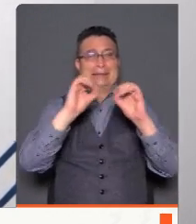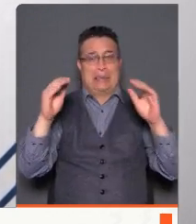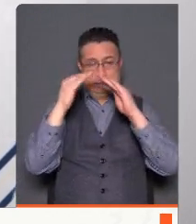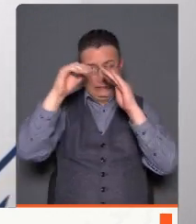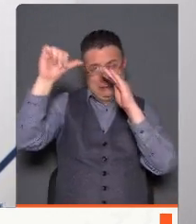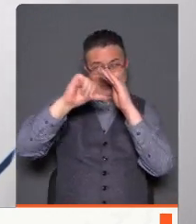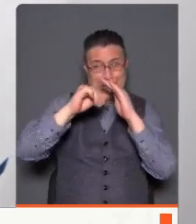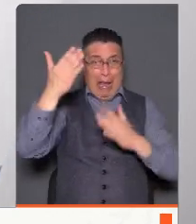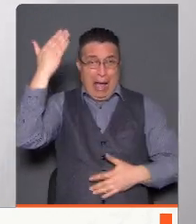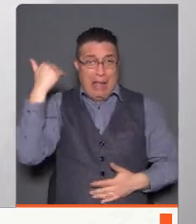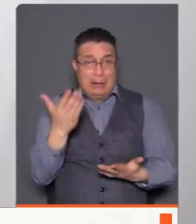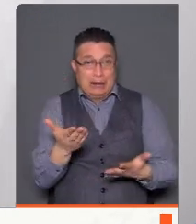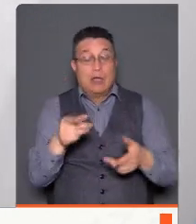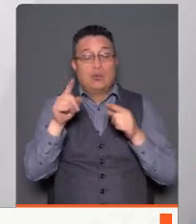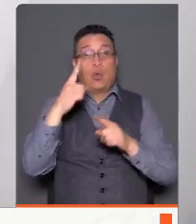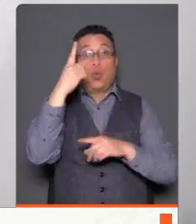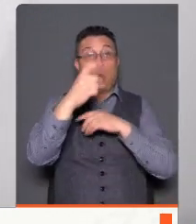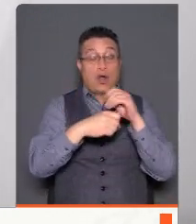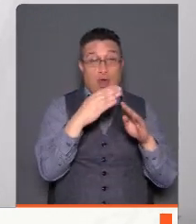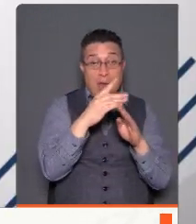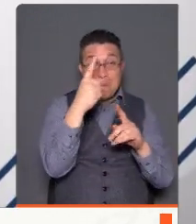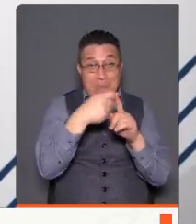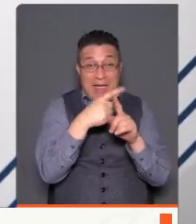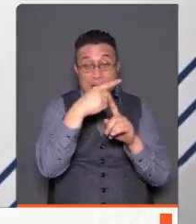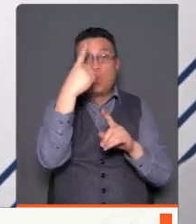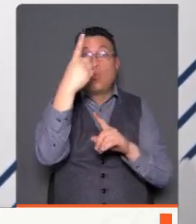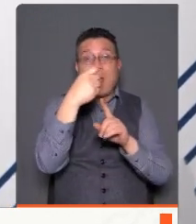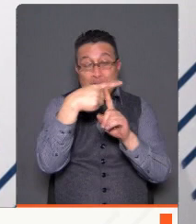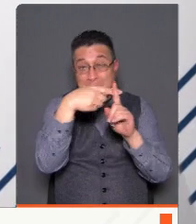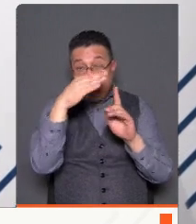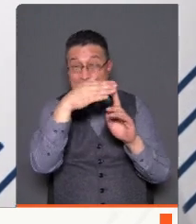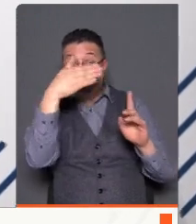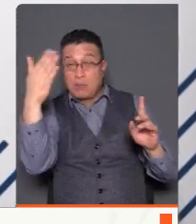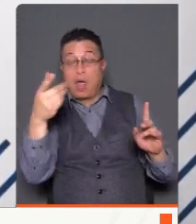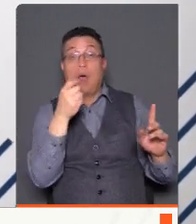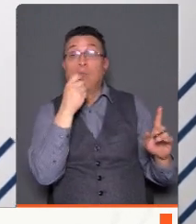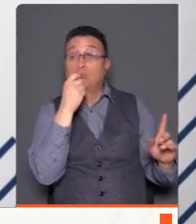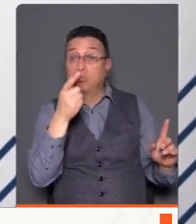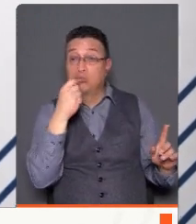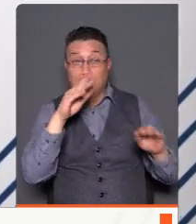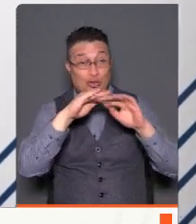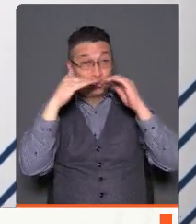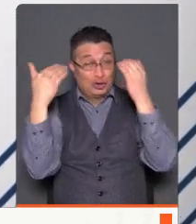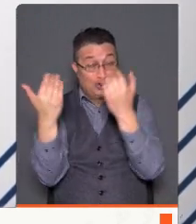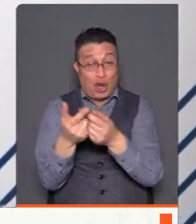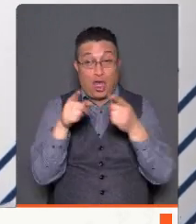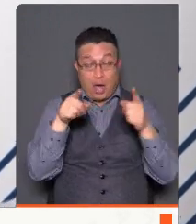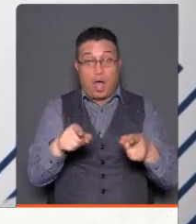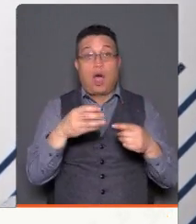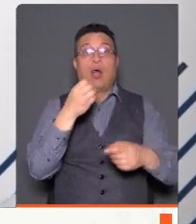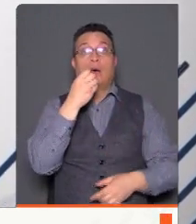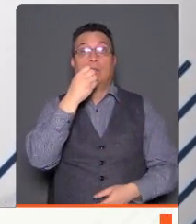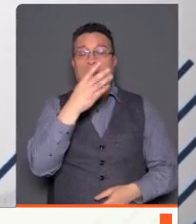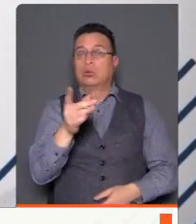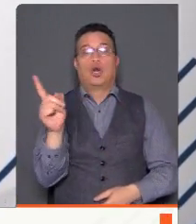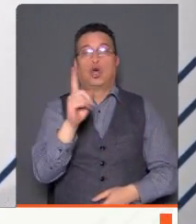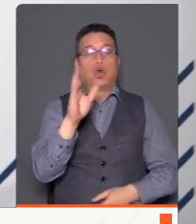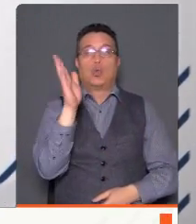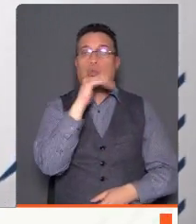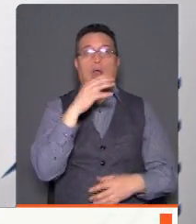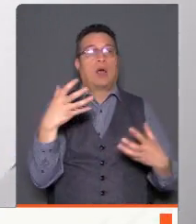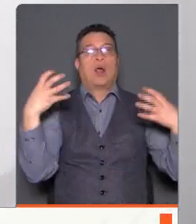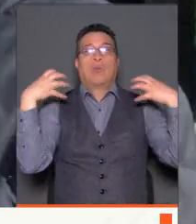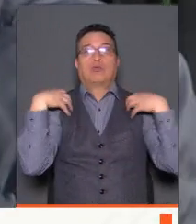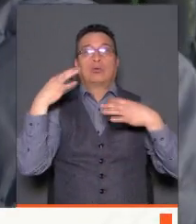año y medio después de que se conocieran los videos y las denuncias de estos polémicos episodios, se anunció que no habrá responsables ante